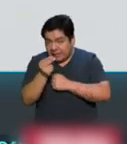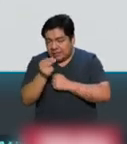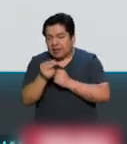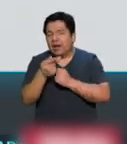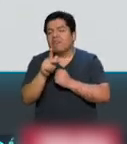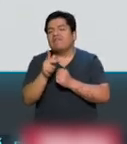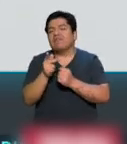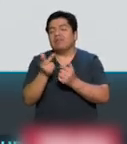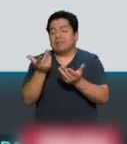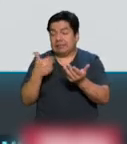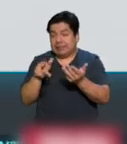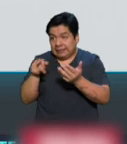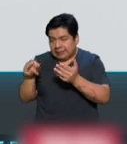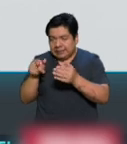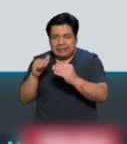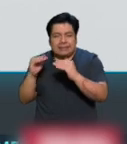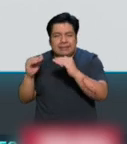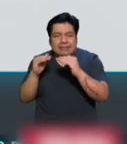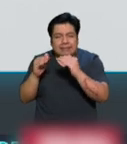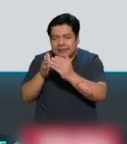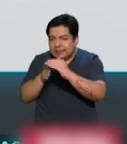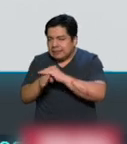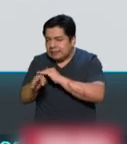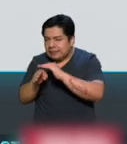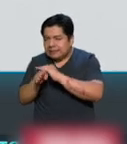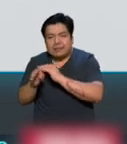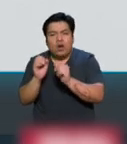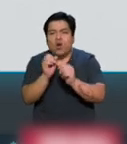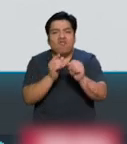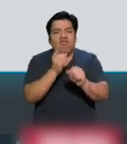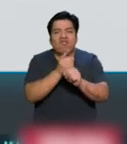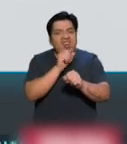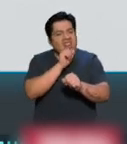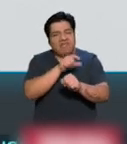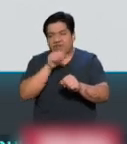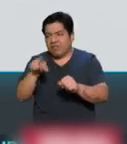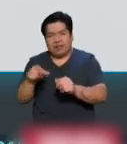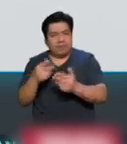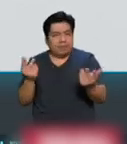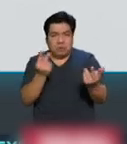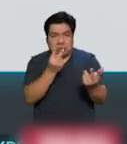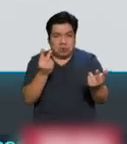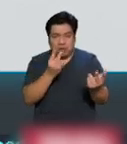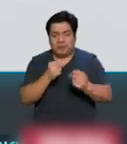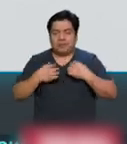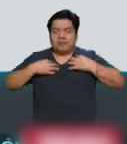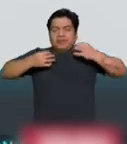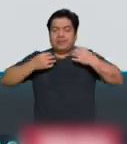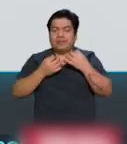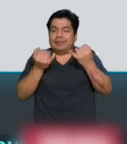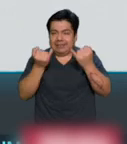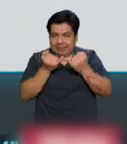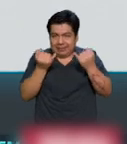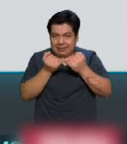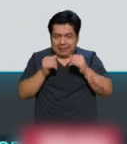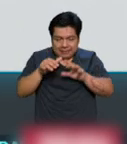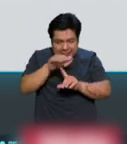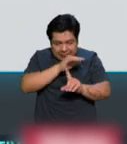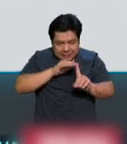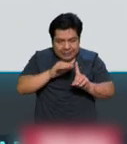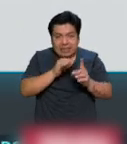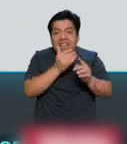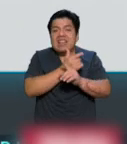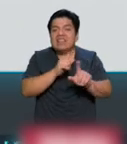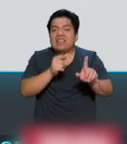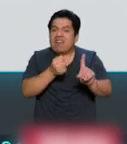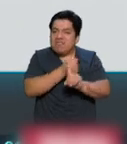sin acceso equitativo a oportunidades y también sin entornos libres